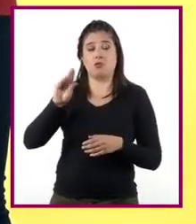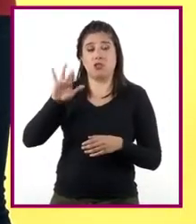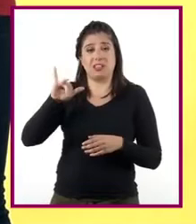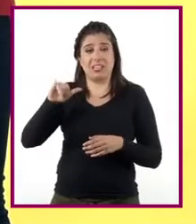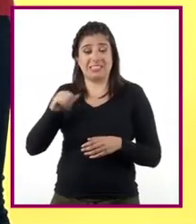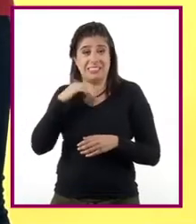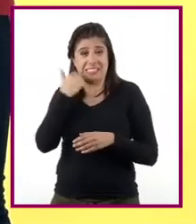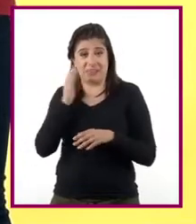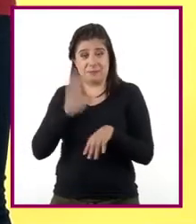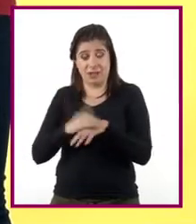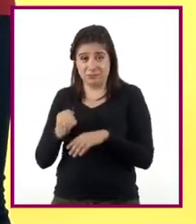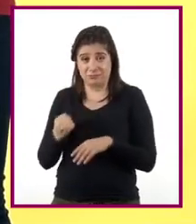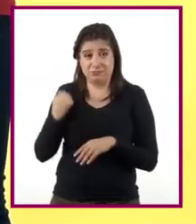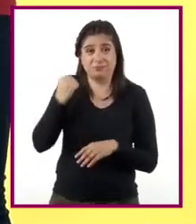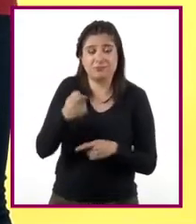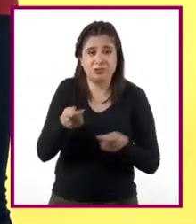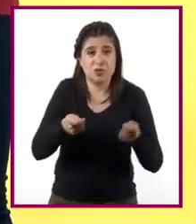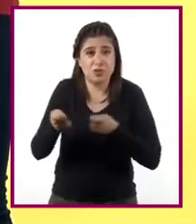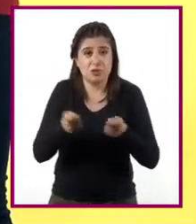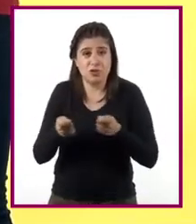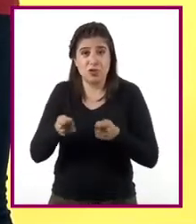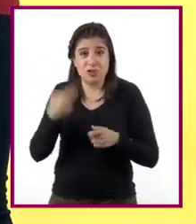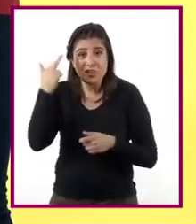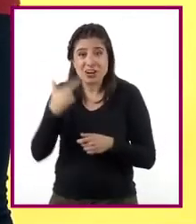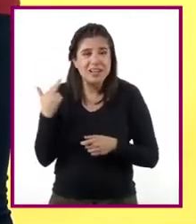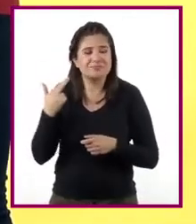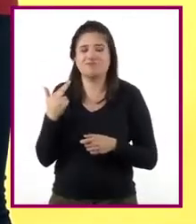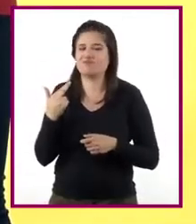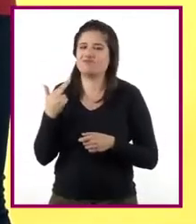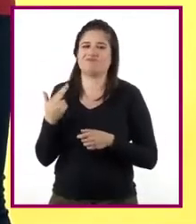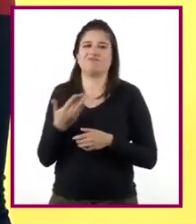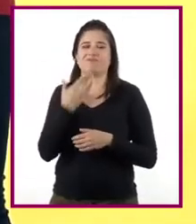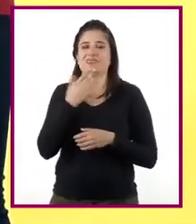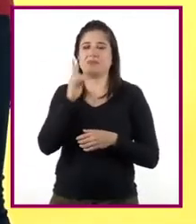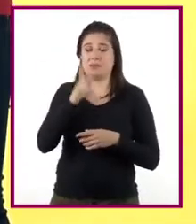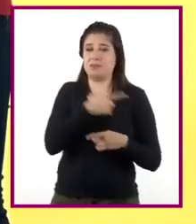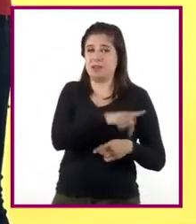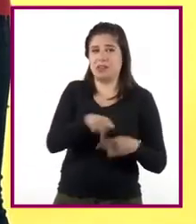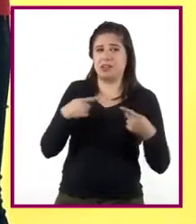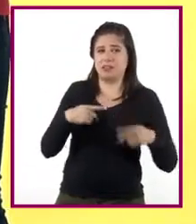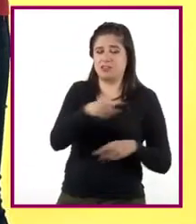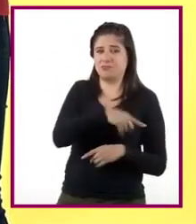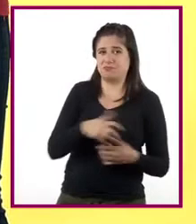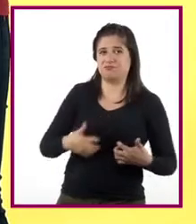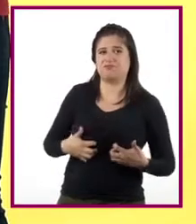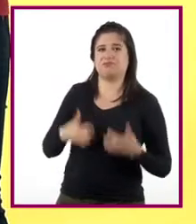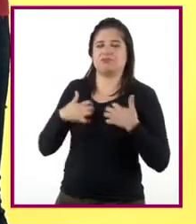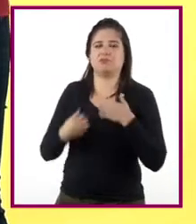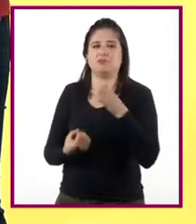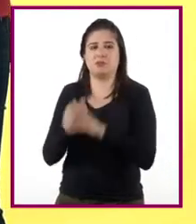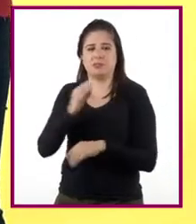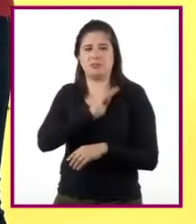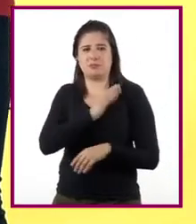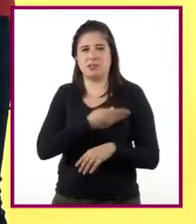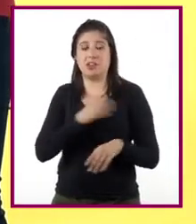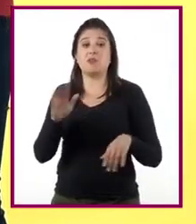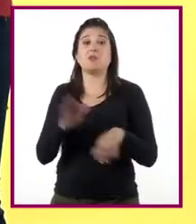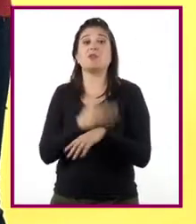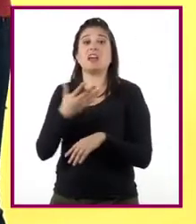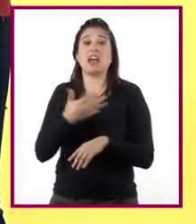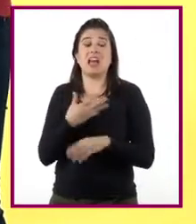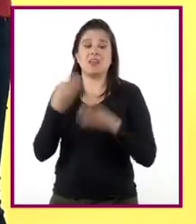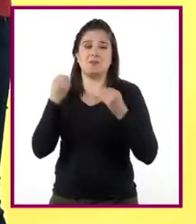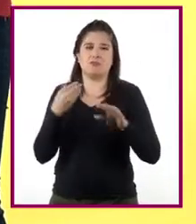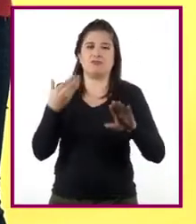esperaba retomar el control de los reinos, estas no fueron bien vistas por la población de la Nueva España, puesto que afectaron